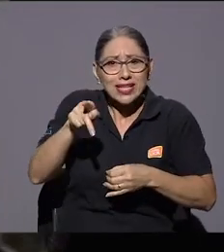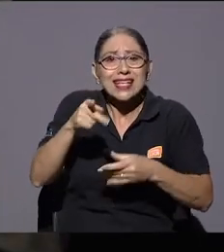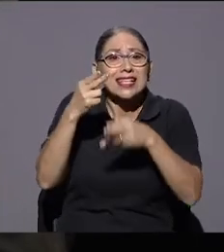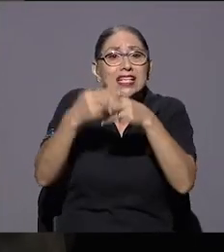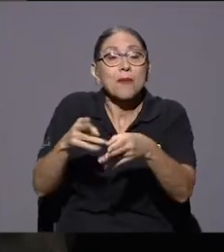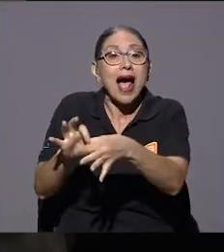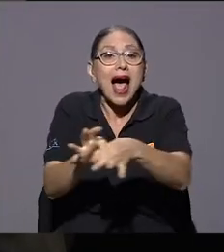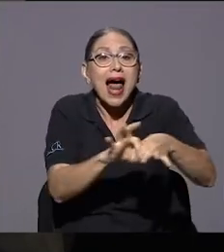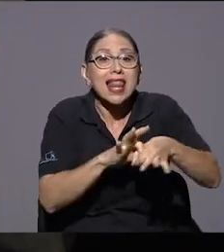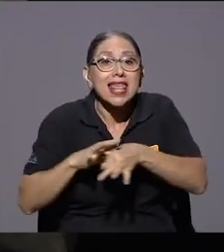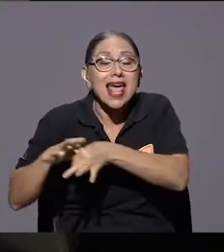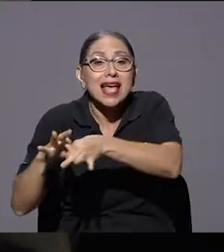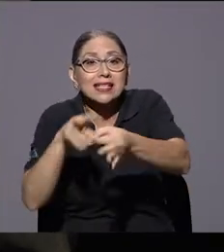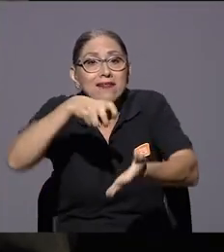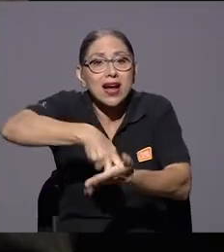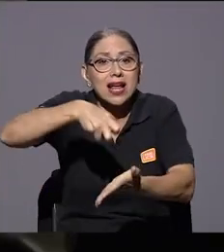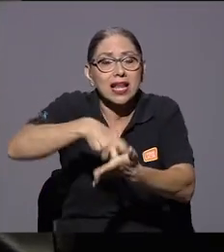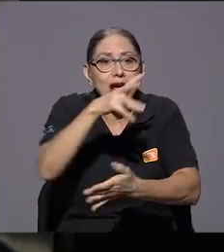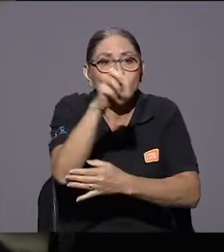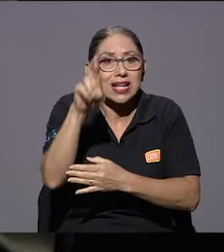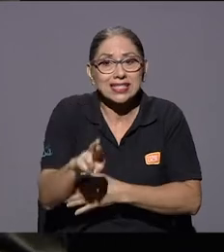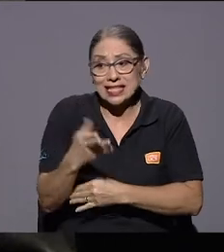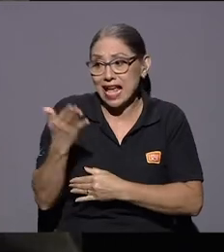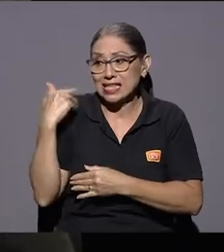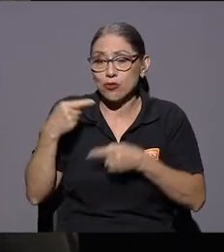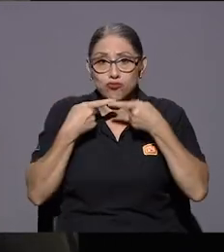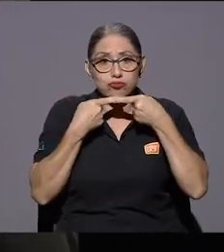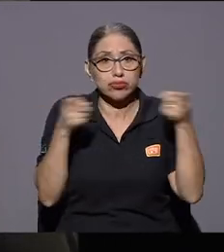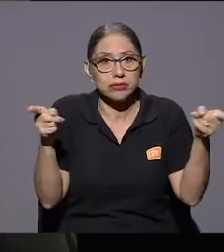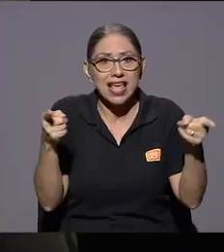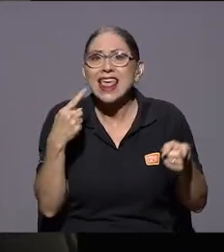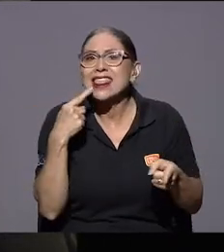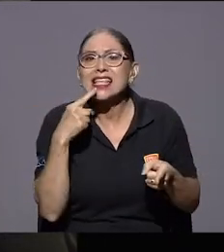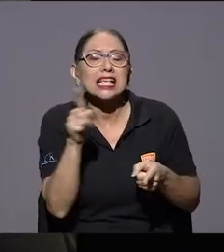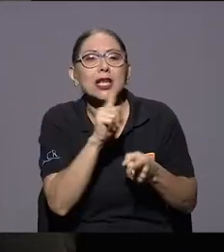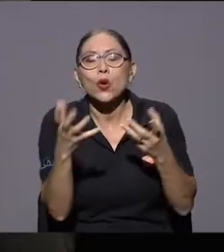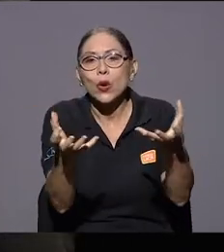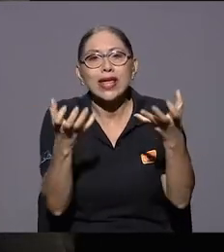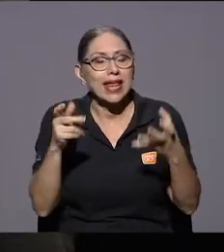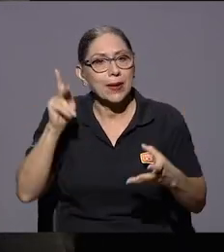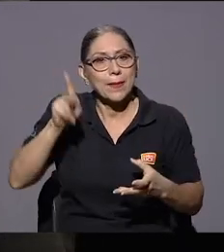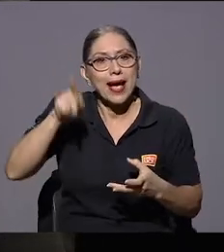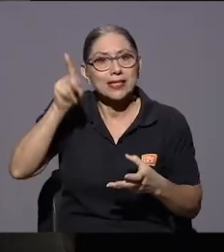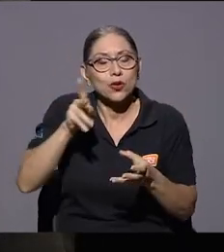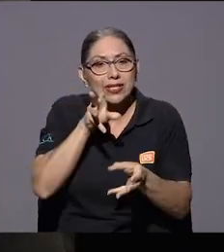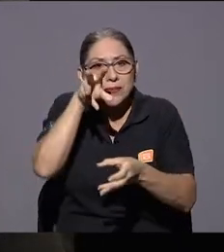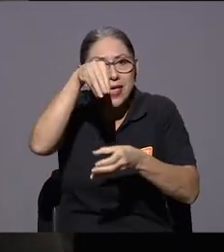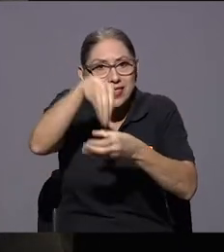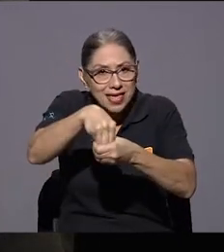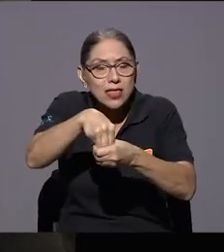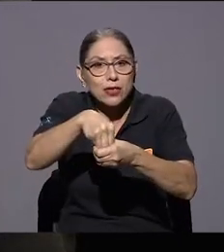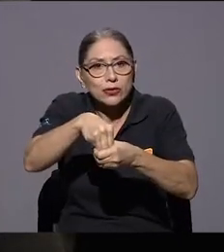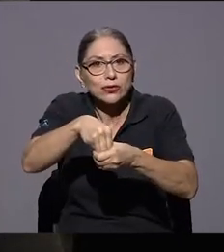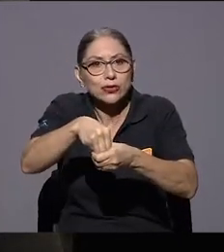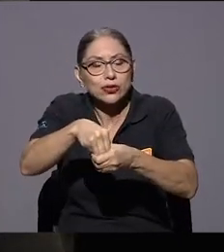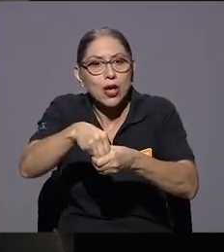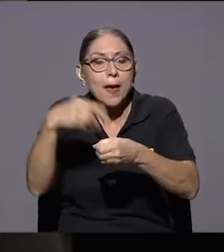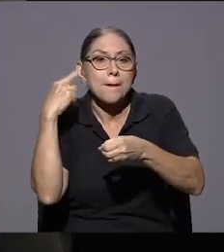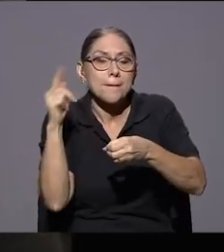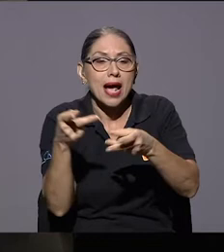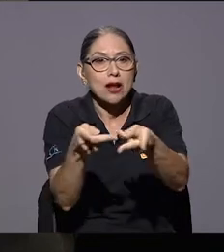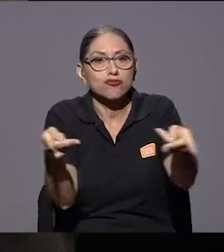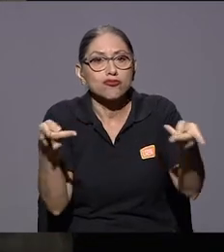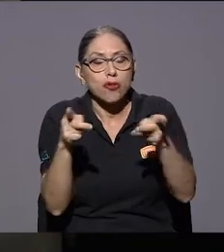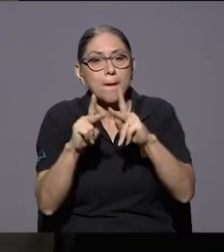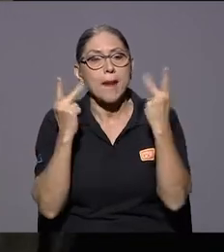sacado un pronunciamiento reciente, ha insistido en el argumento que no quiere pastores metidos en posiciones